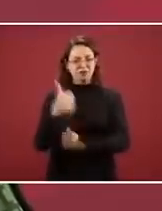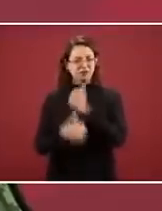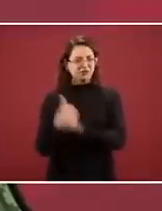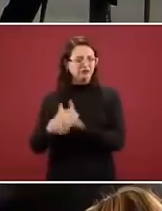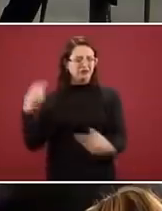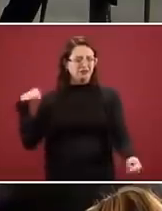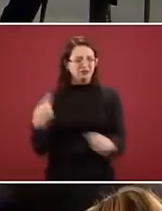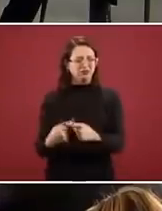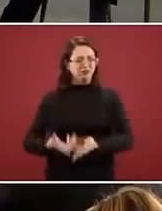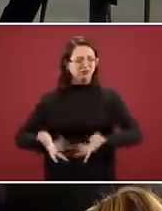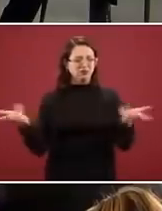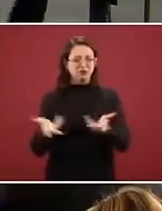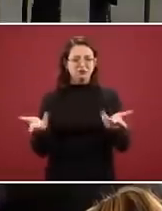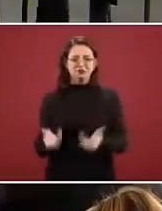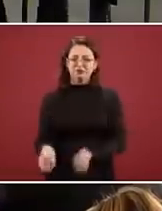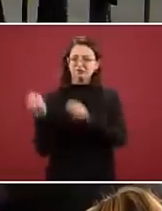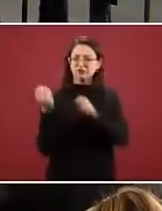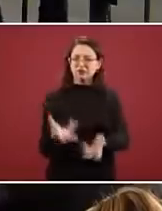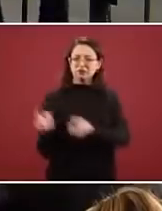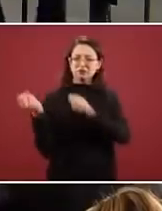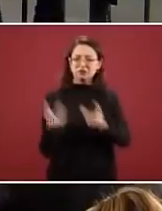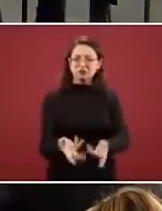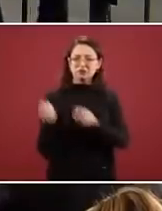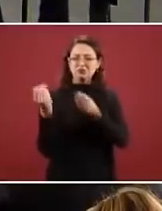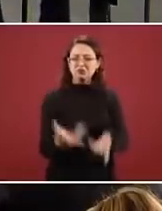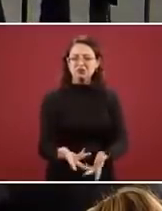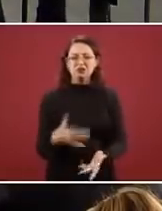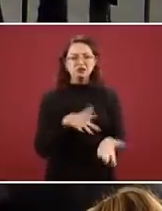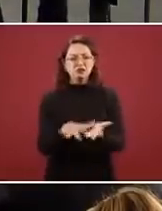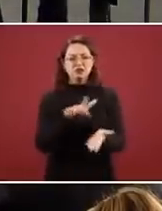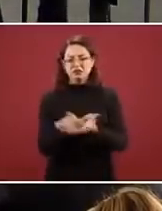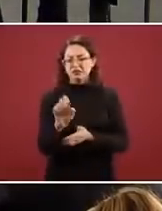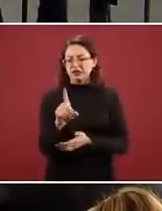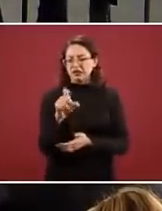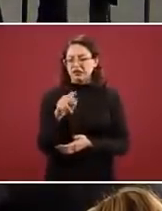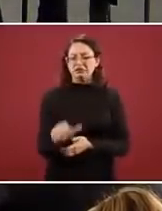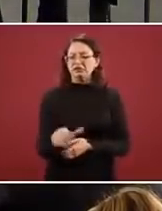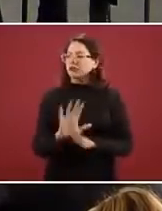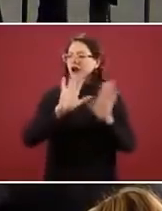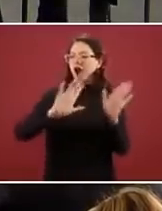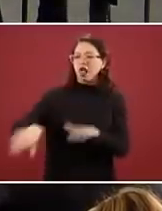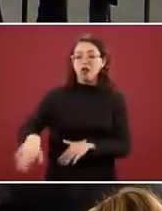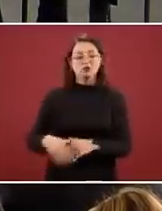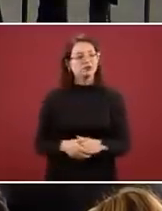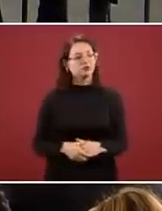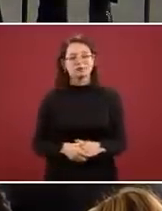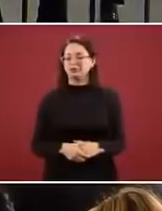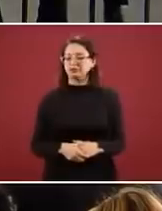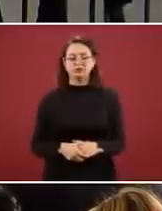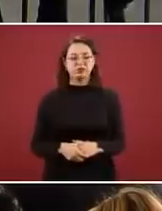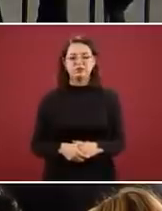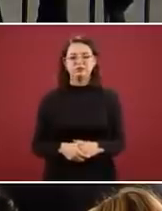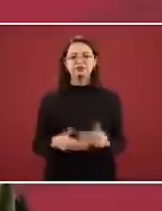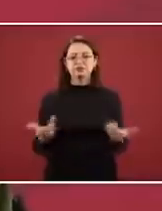que él dio a nuestra institución, no lo podemos hacer a un lado, ¿no? Él participa